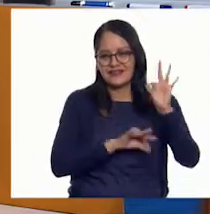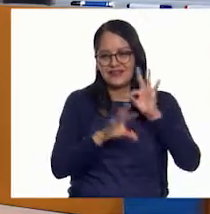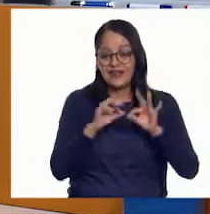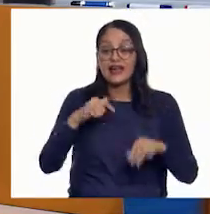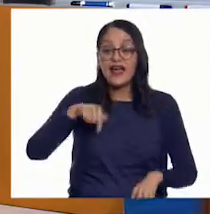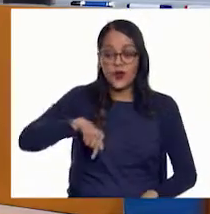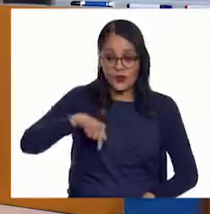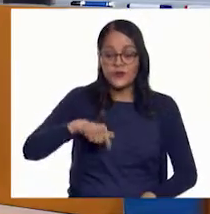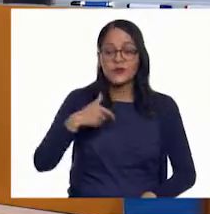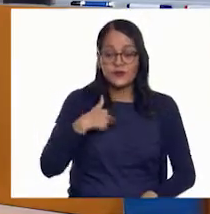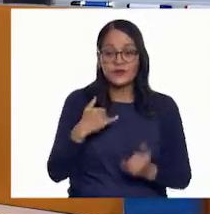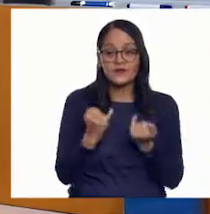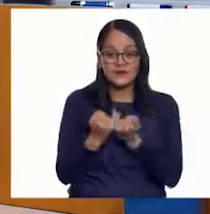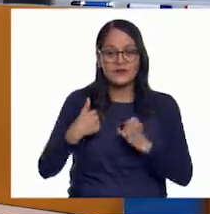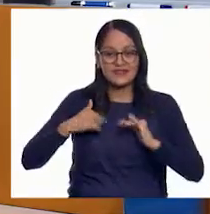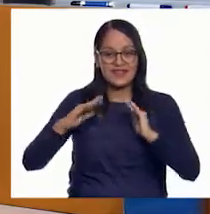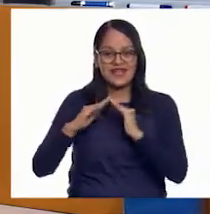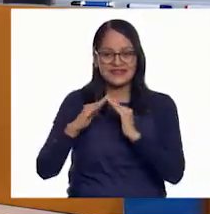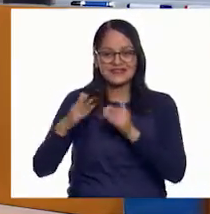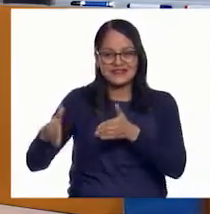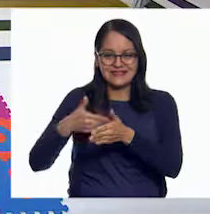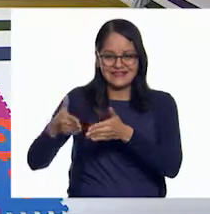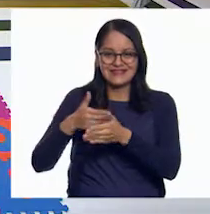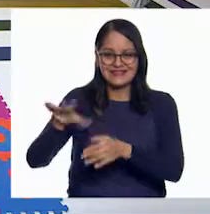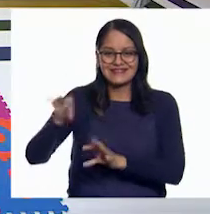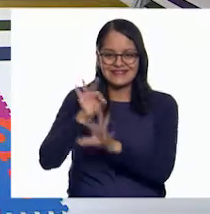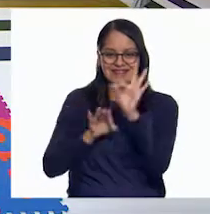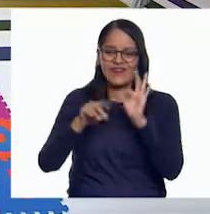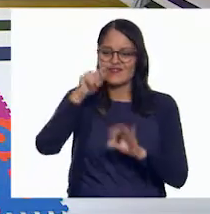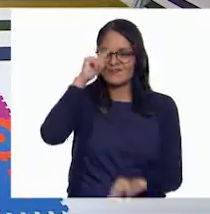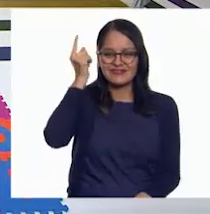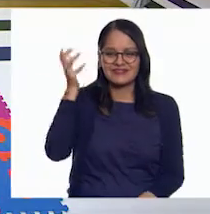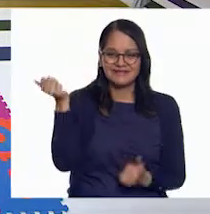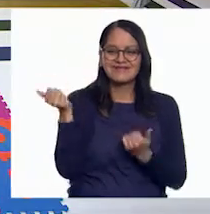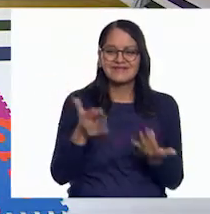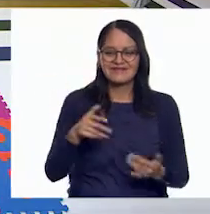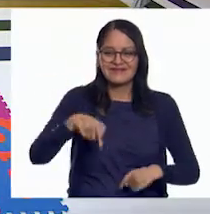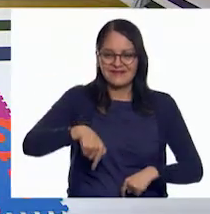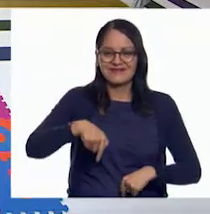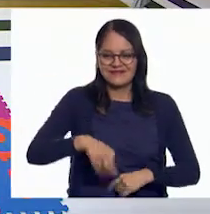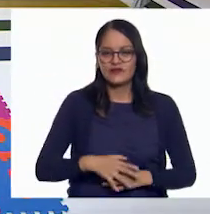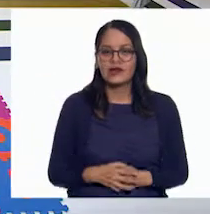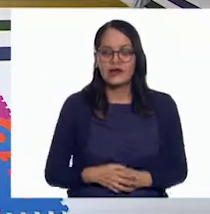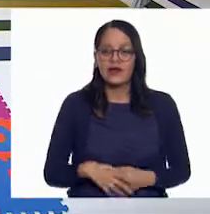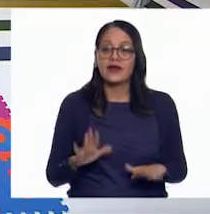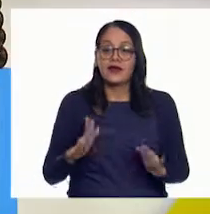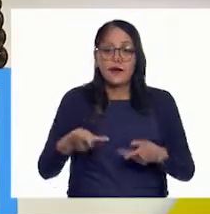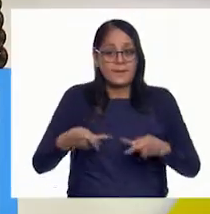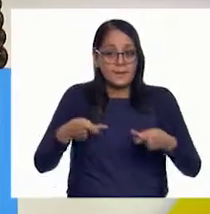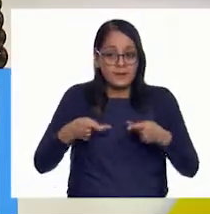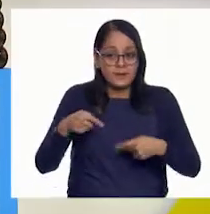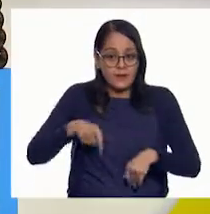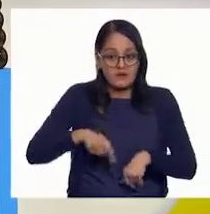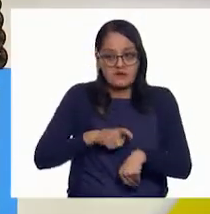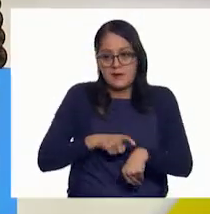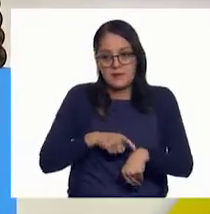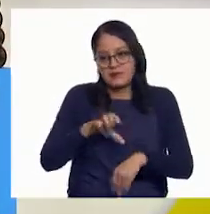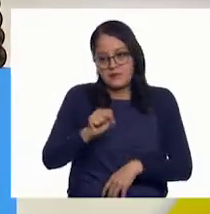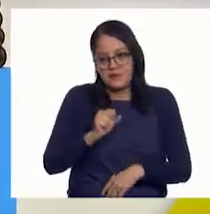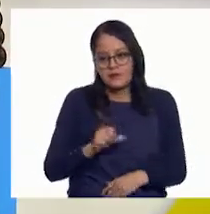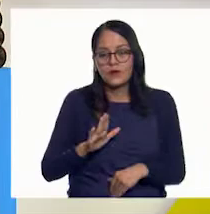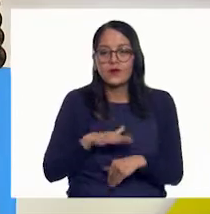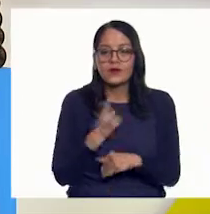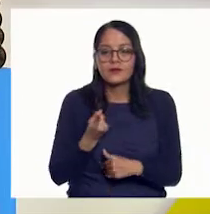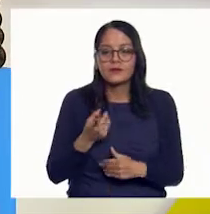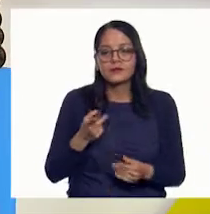muy fácilmente en mi cocina Me las traje. No nos va a dar tiempo de prepararlo porque este remedio pues sí implica un